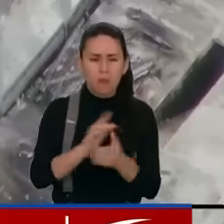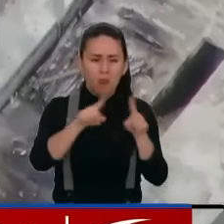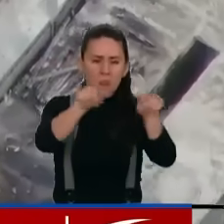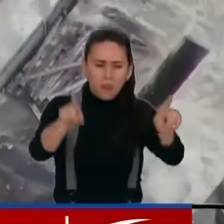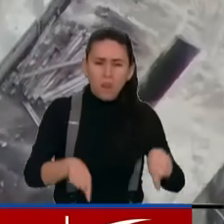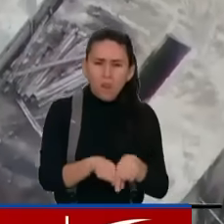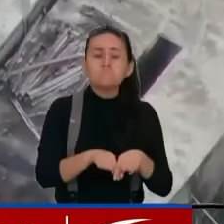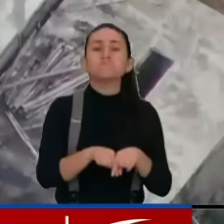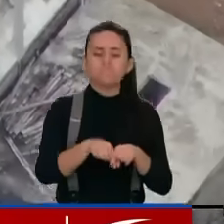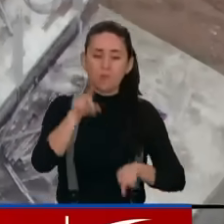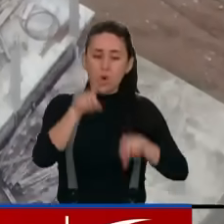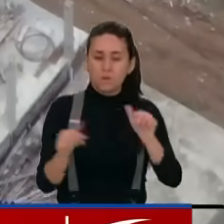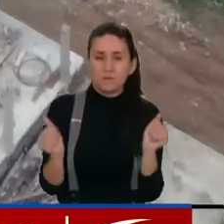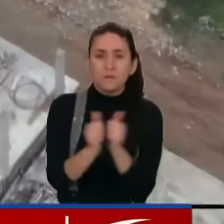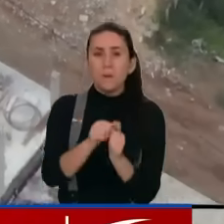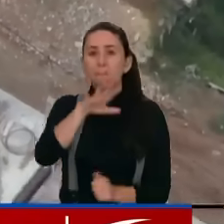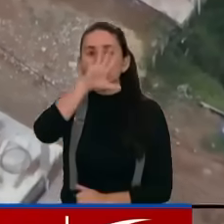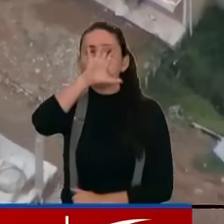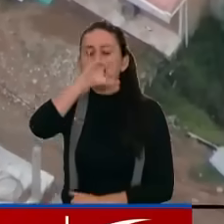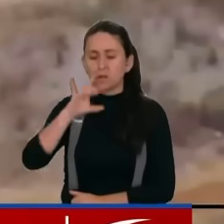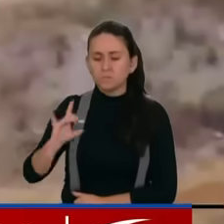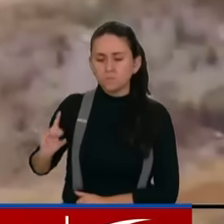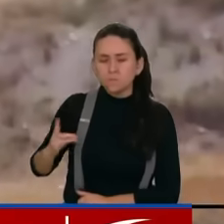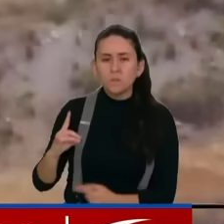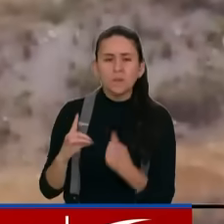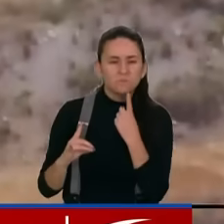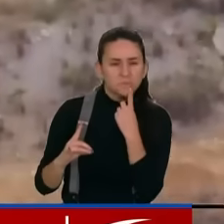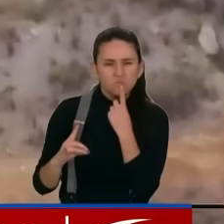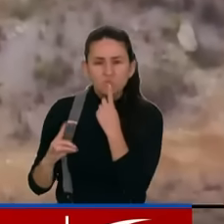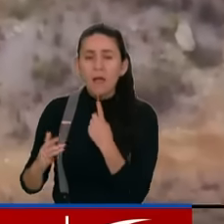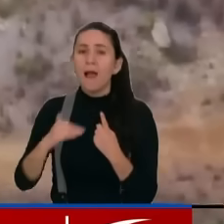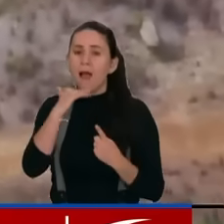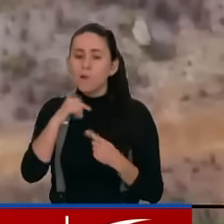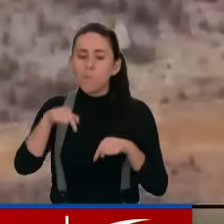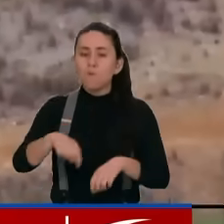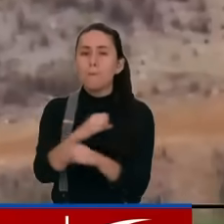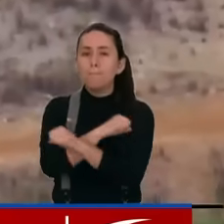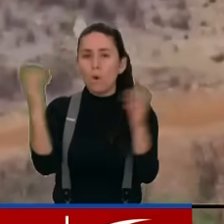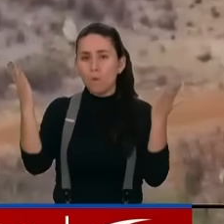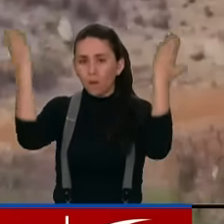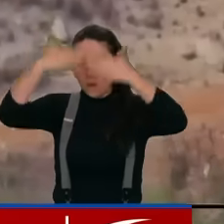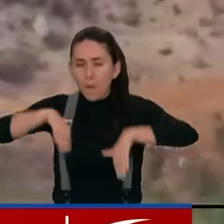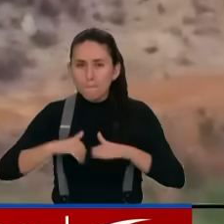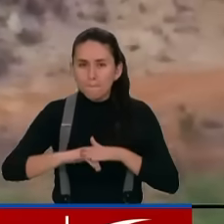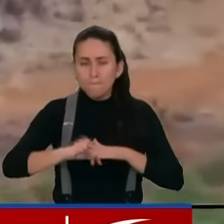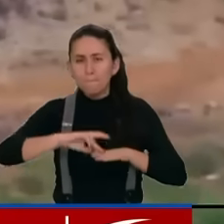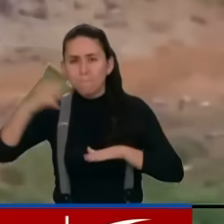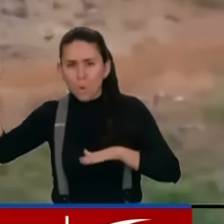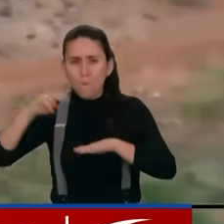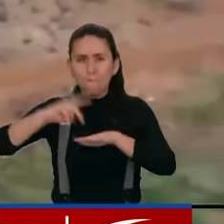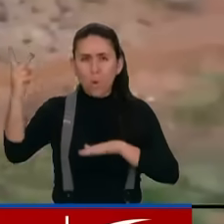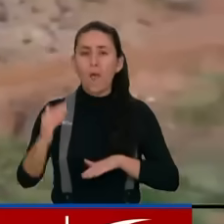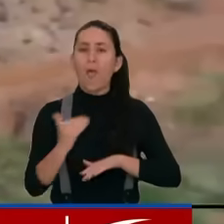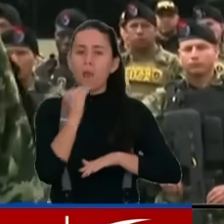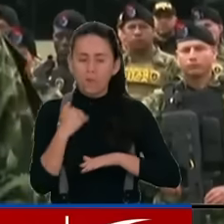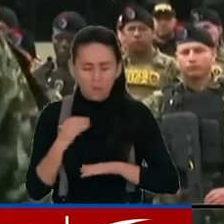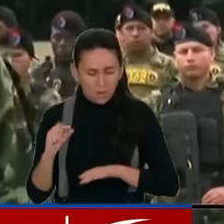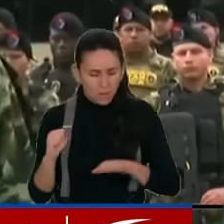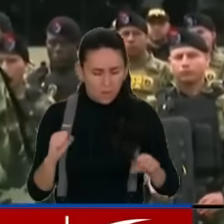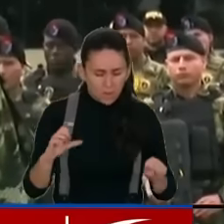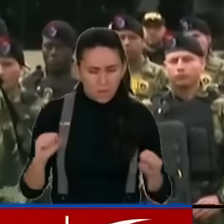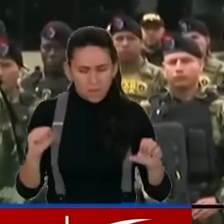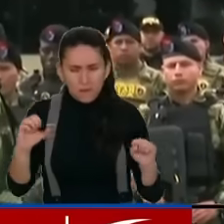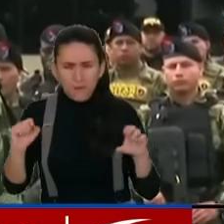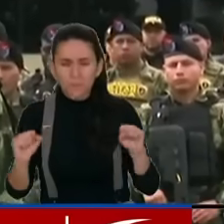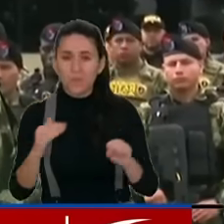perros antiexplosivos pasan sobre zonas que podrían estar minadas y que se intentan identificar para desactivarlas.